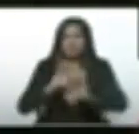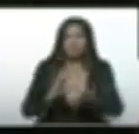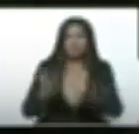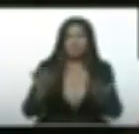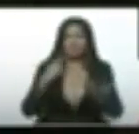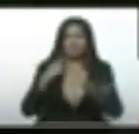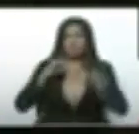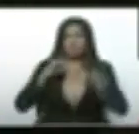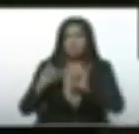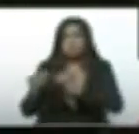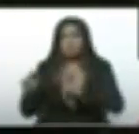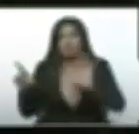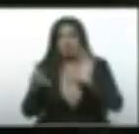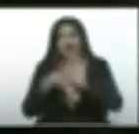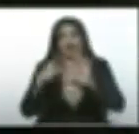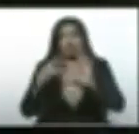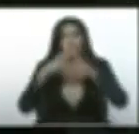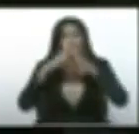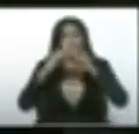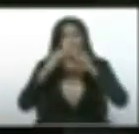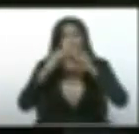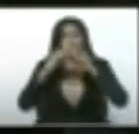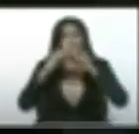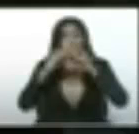que son leyes para todos.